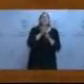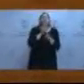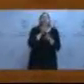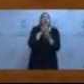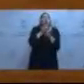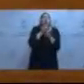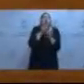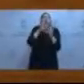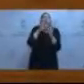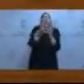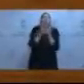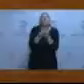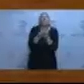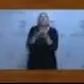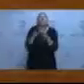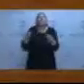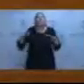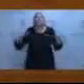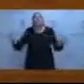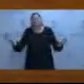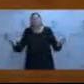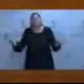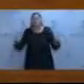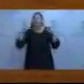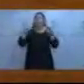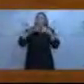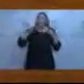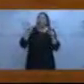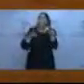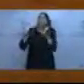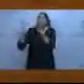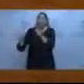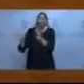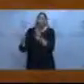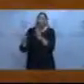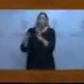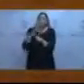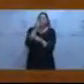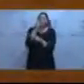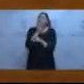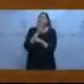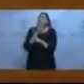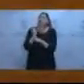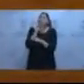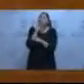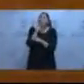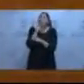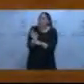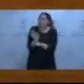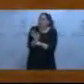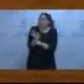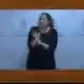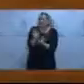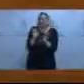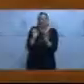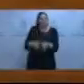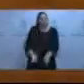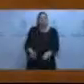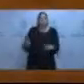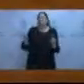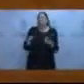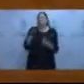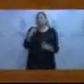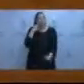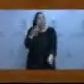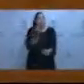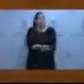política. Pero también es cierto que hoy por hoy los asturianos no se conforman con promesas. Quieren hechos, soluciones, y quieren sobre todo que